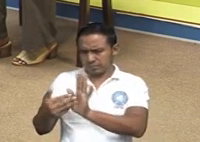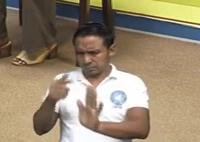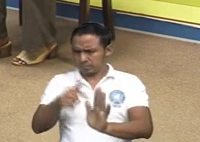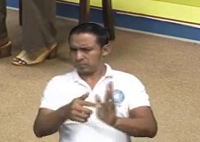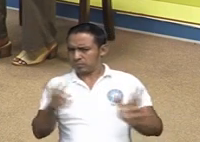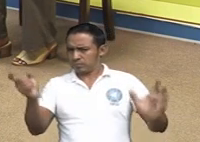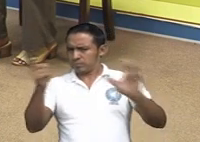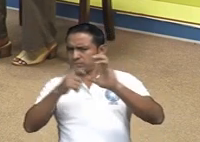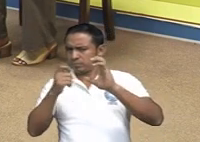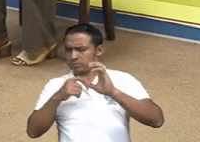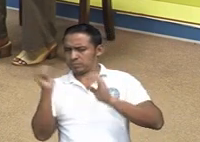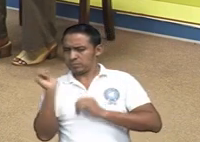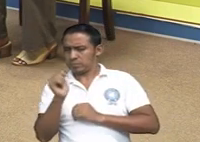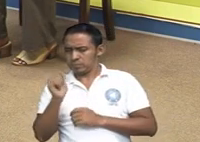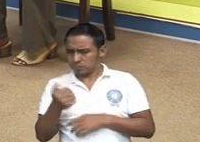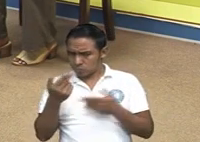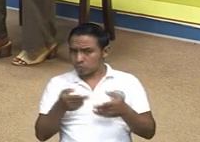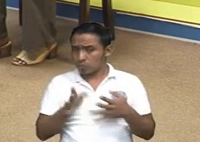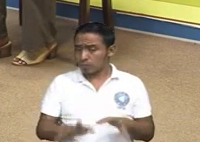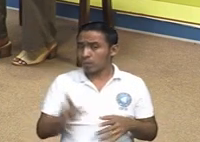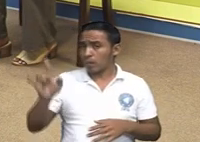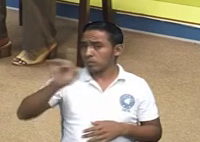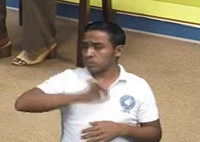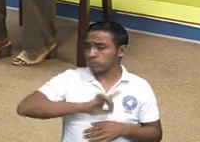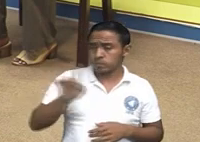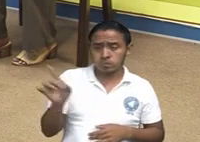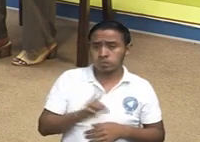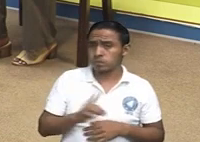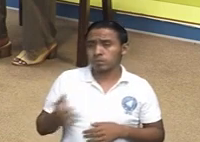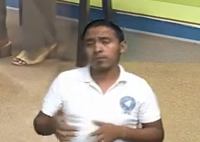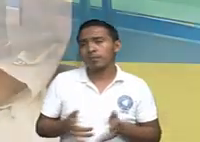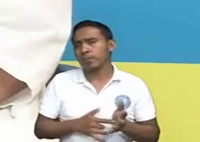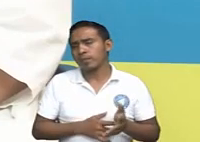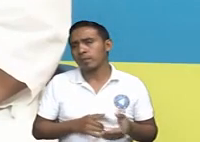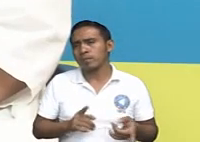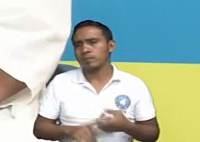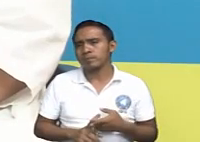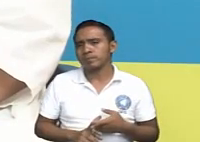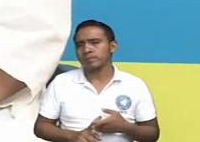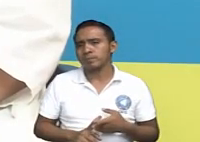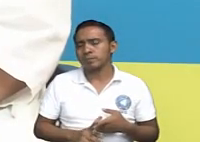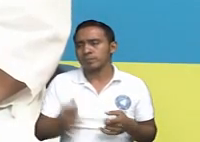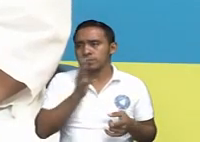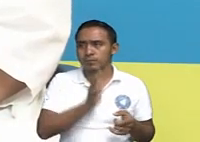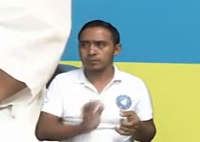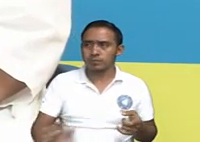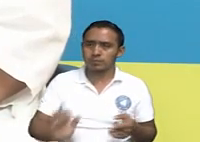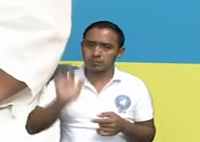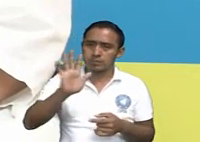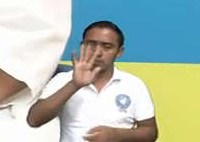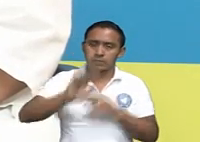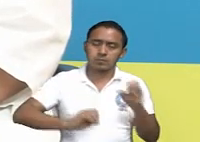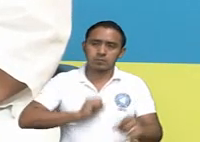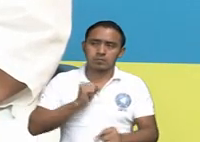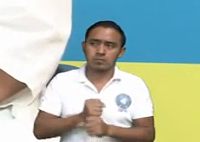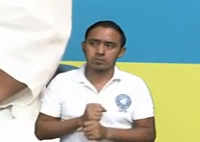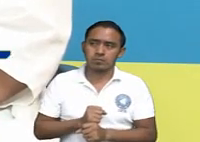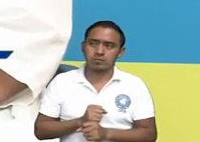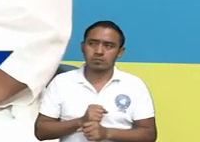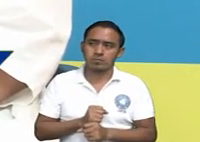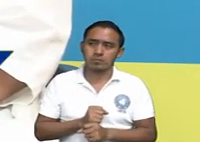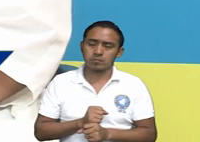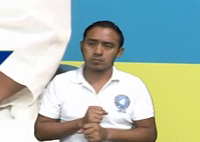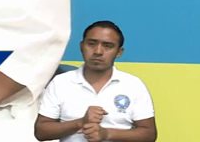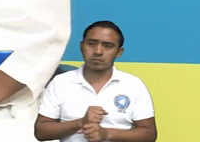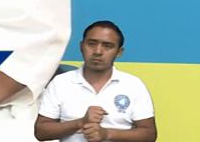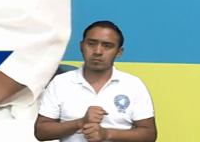de que mi niño, eso no es normal en su sexualidad. Por ejemplo, yo no espero que un niño de 5 años se le